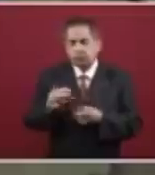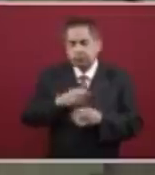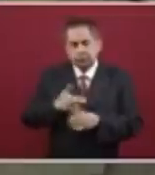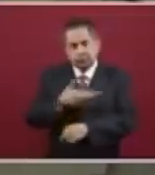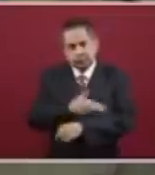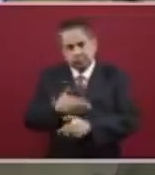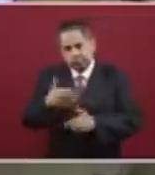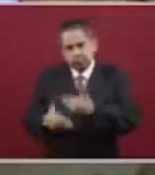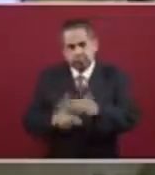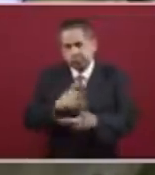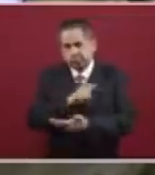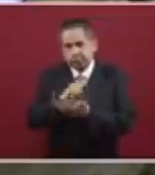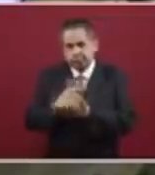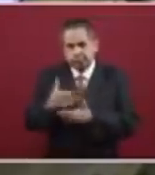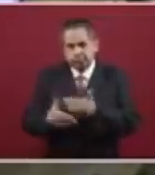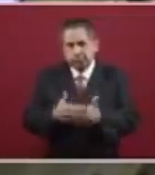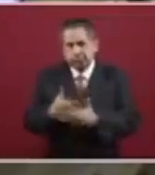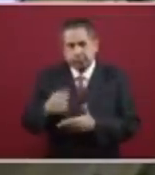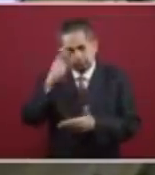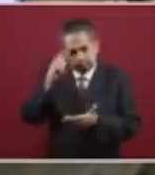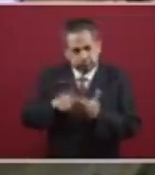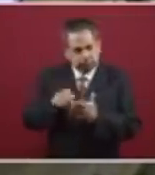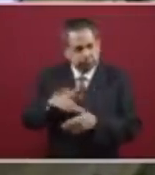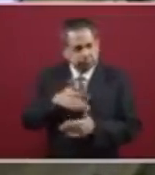legislativo. ¿Usted cree que esta,